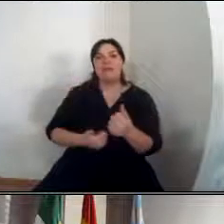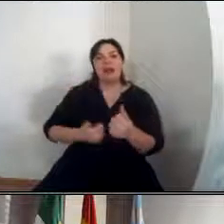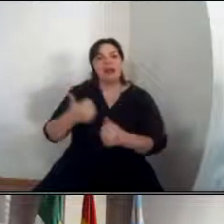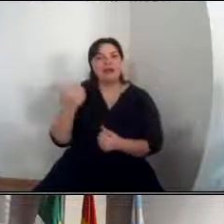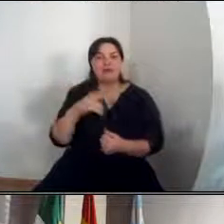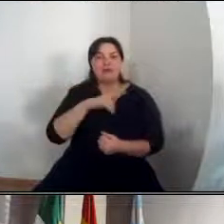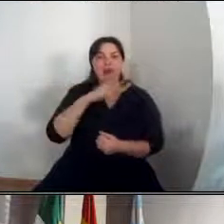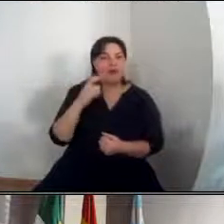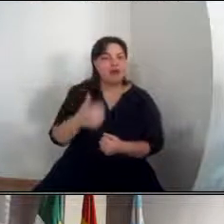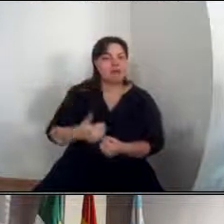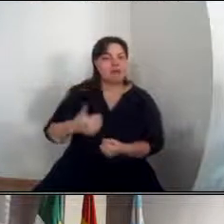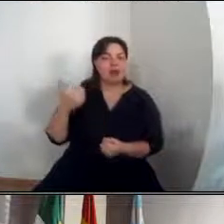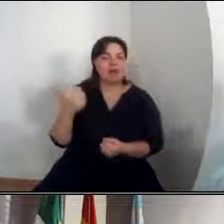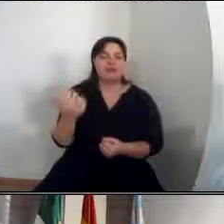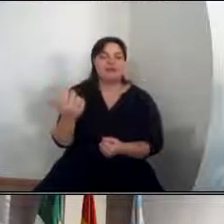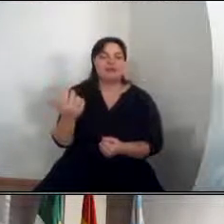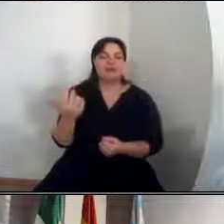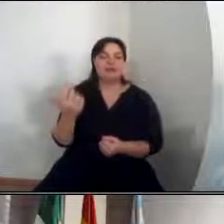dedique